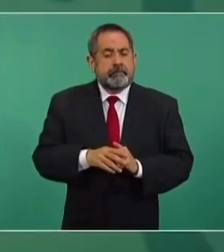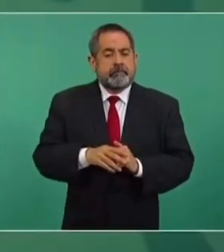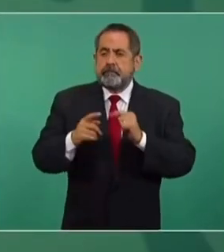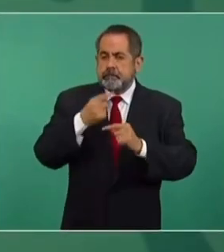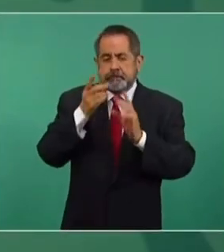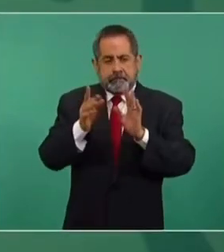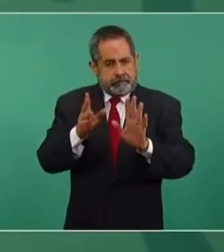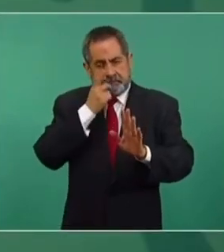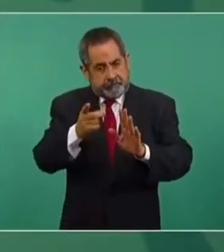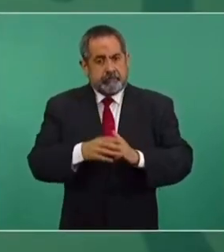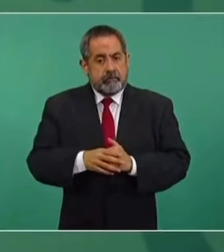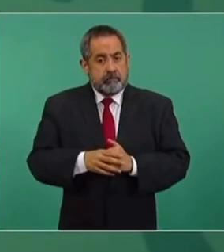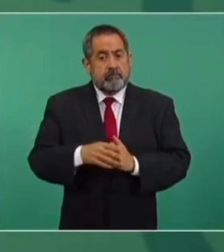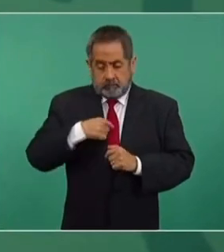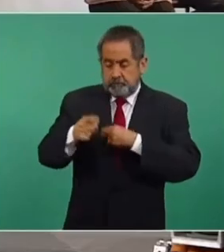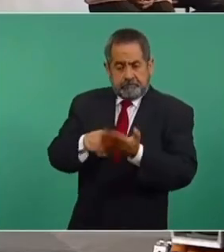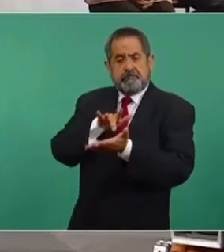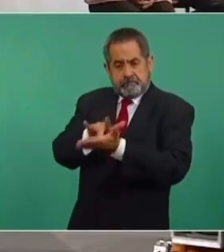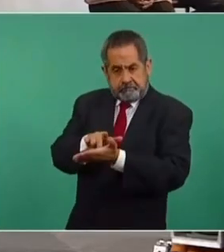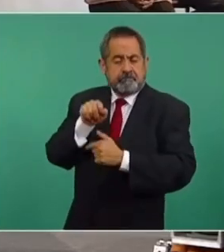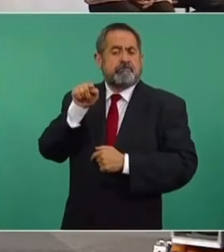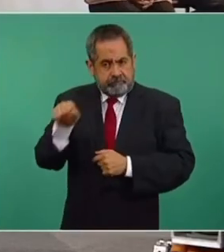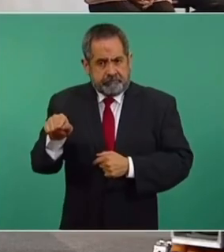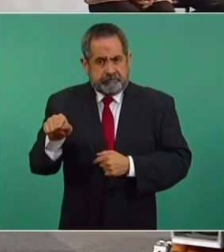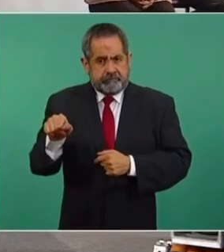a externar, de que yo voy a apoyar